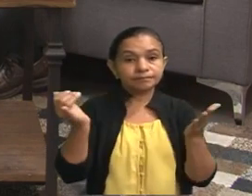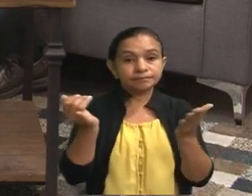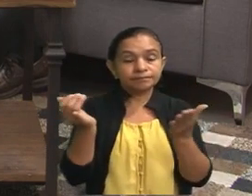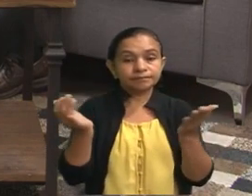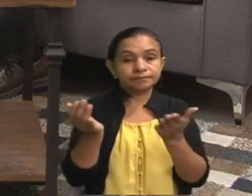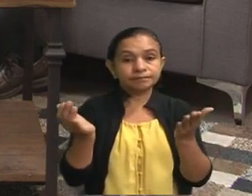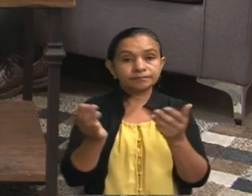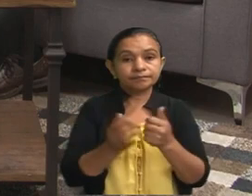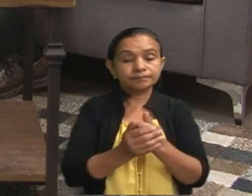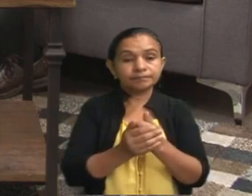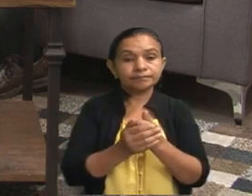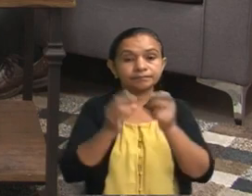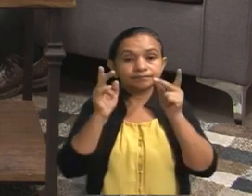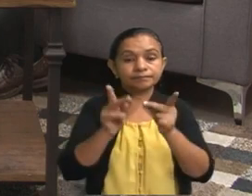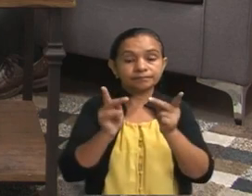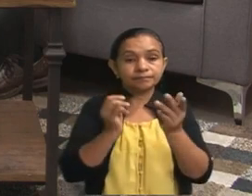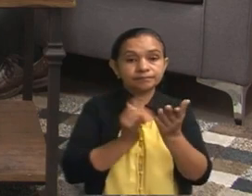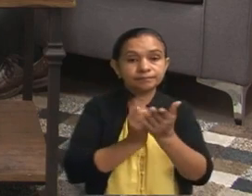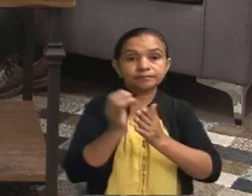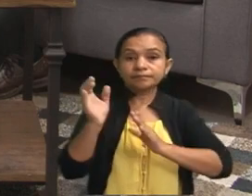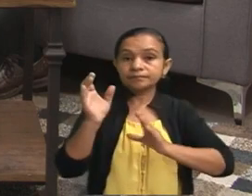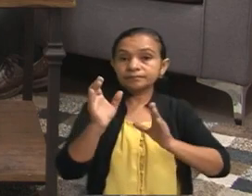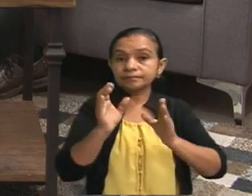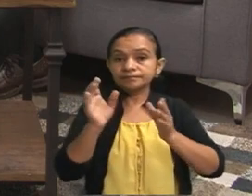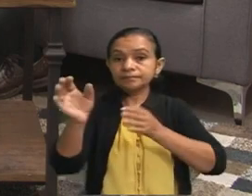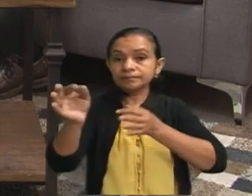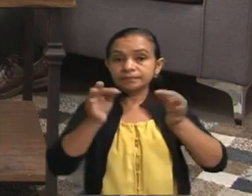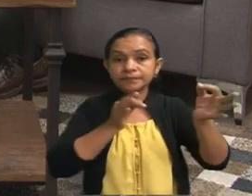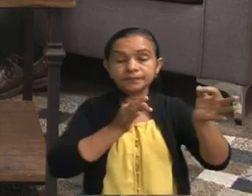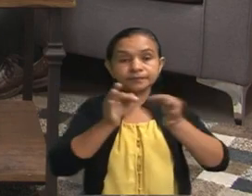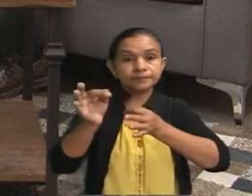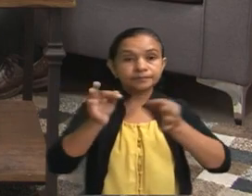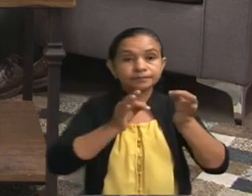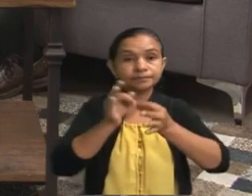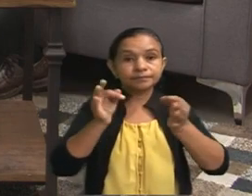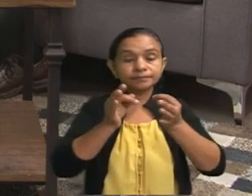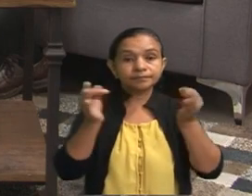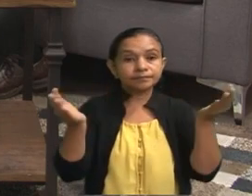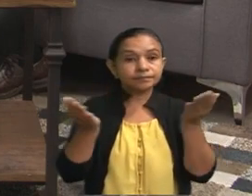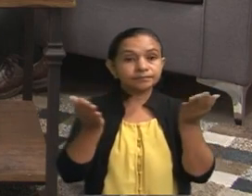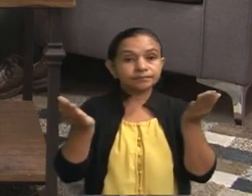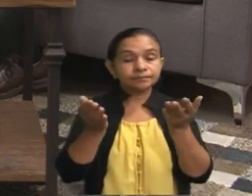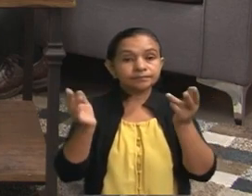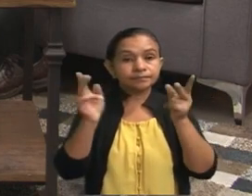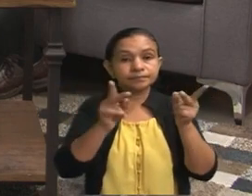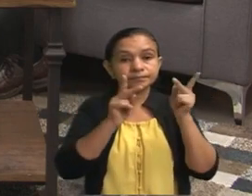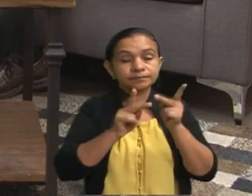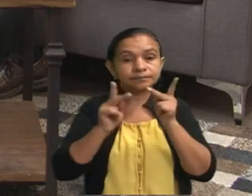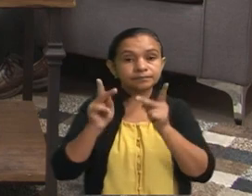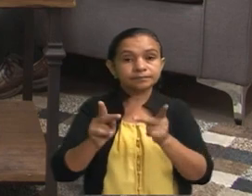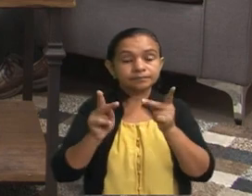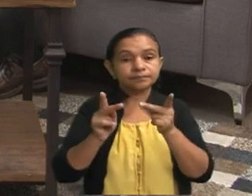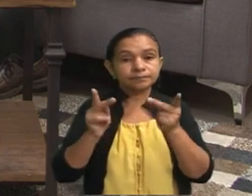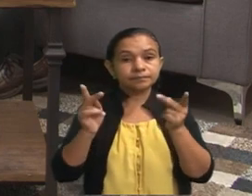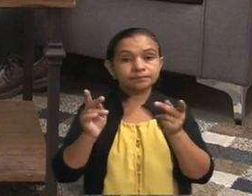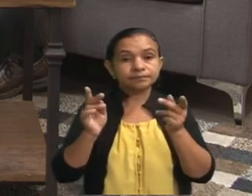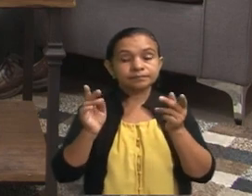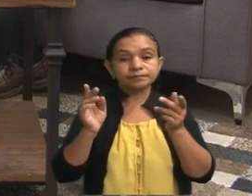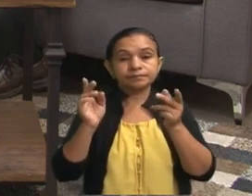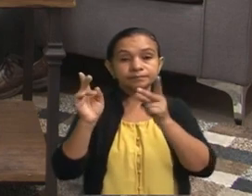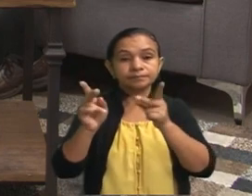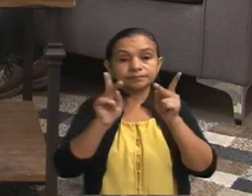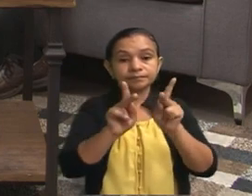Los científicos en los países lo tienen que explicar a las instituciones de protección civil, al